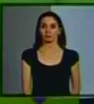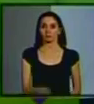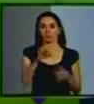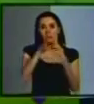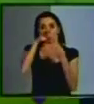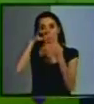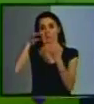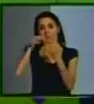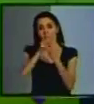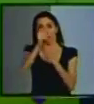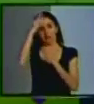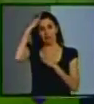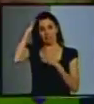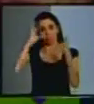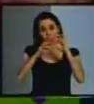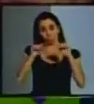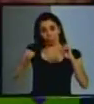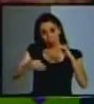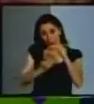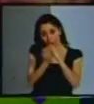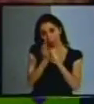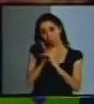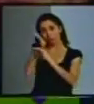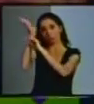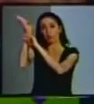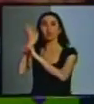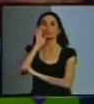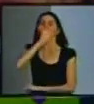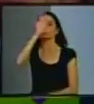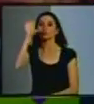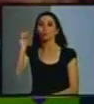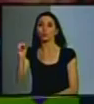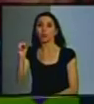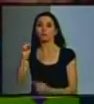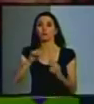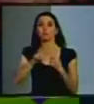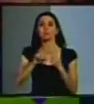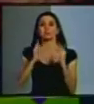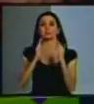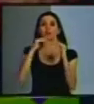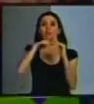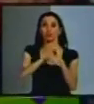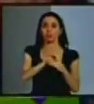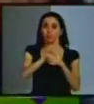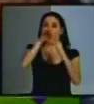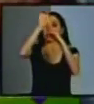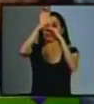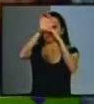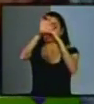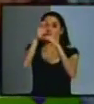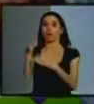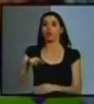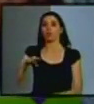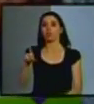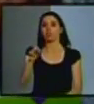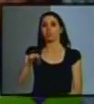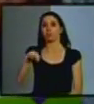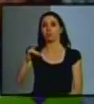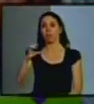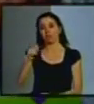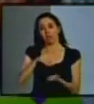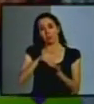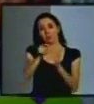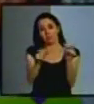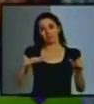Los principales líderes del mundo llegarán durante esta madrugada a Sudáfrica para participar en esto, en el funeral de Estado de Nelson Mandela. Miles de ciudadanos